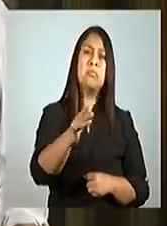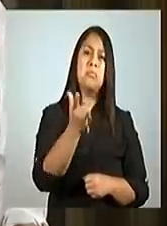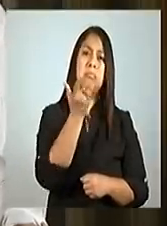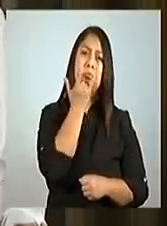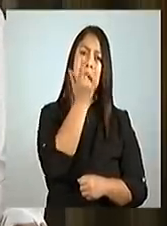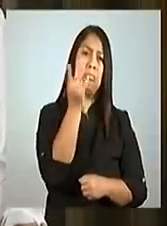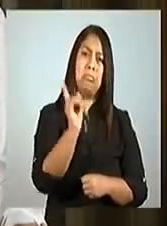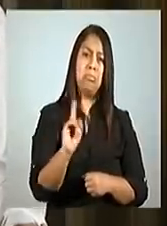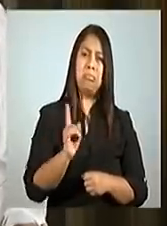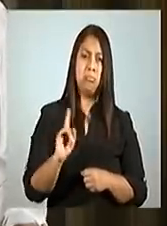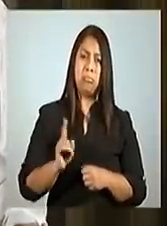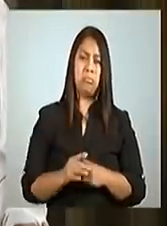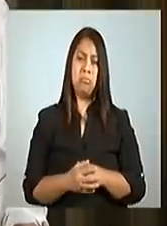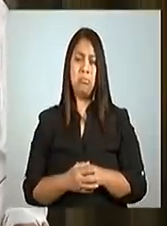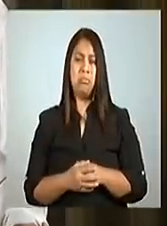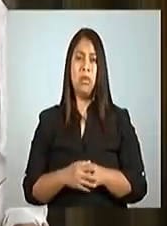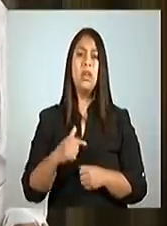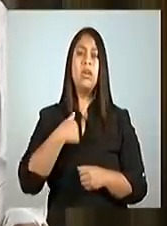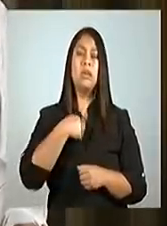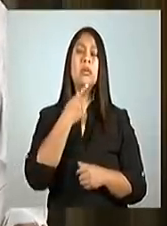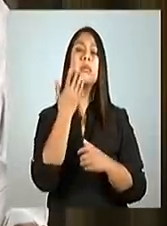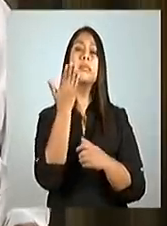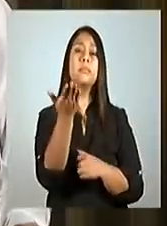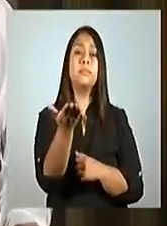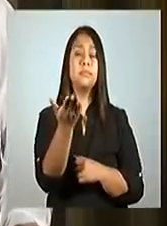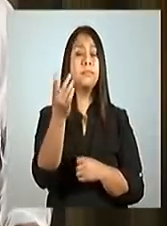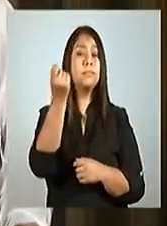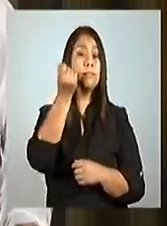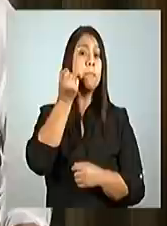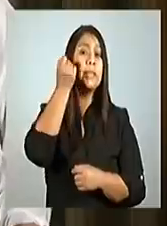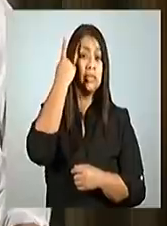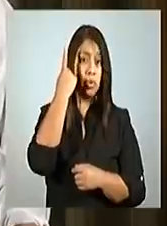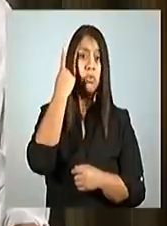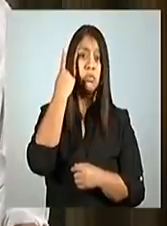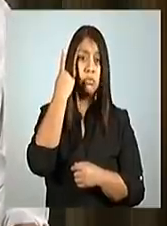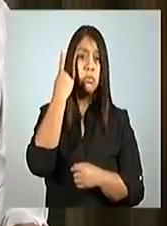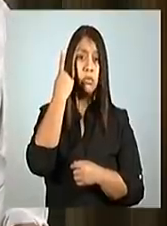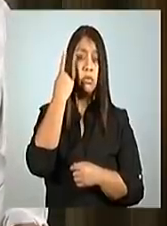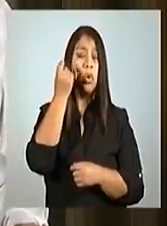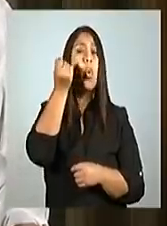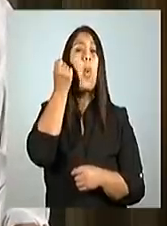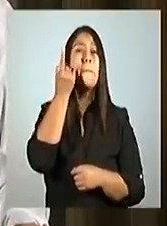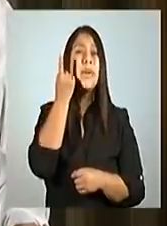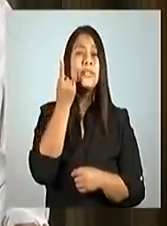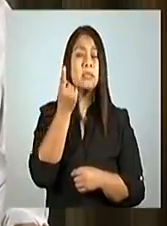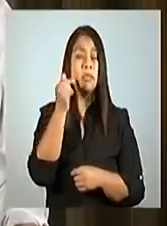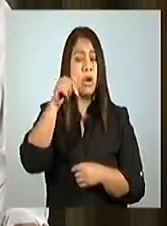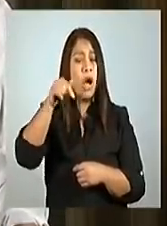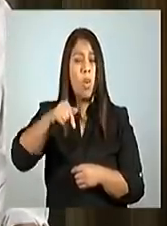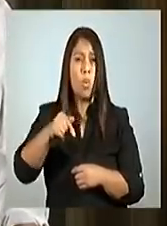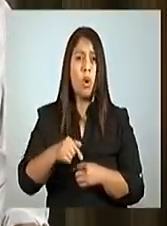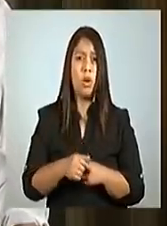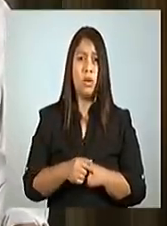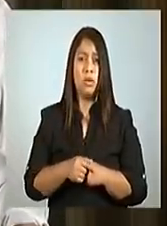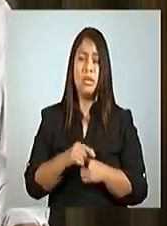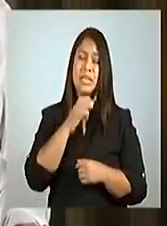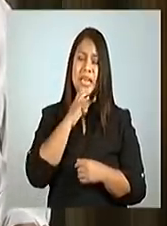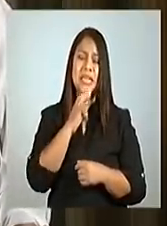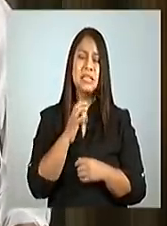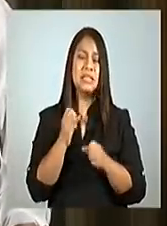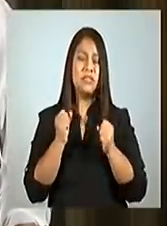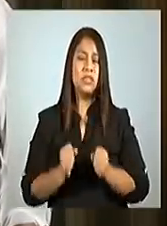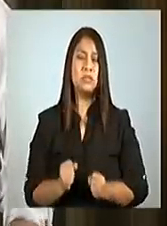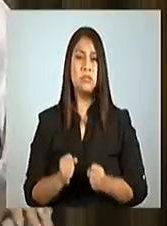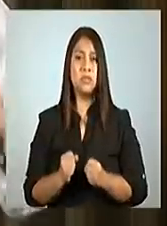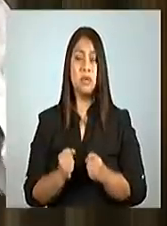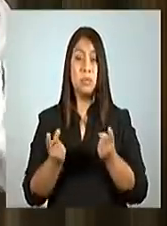pido disculpas, les pido comprensión. Sé que pedir comprensión en estos momentos es